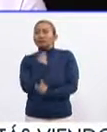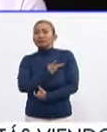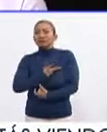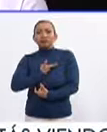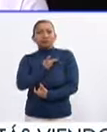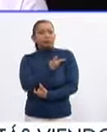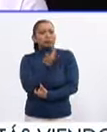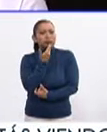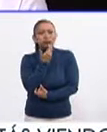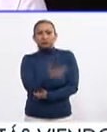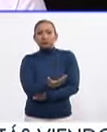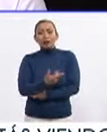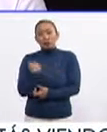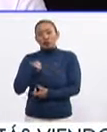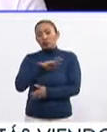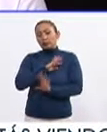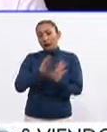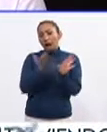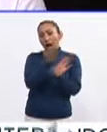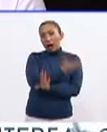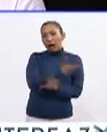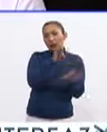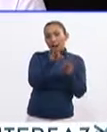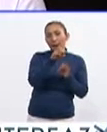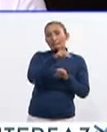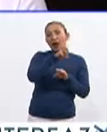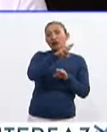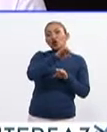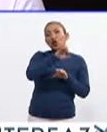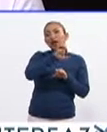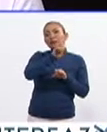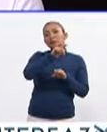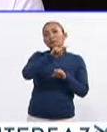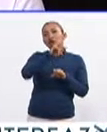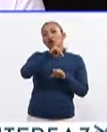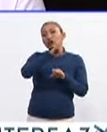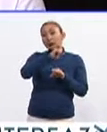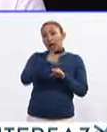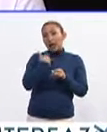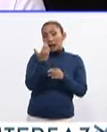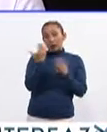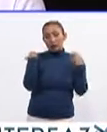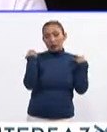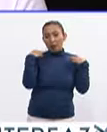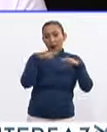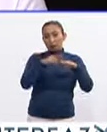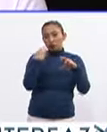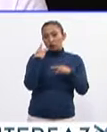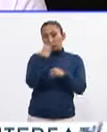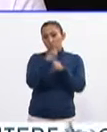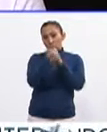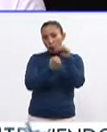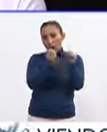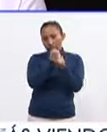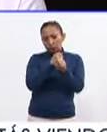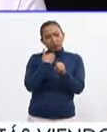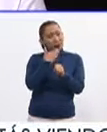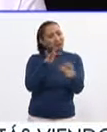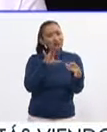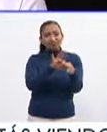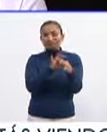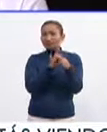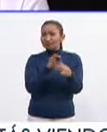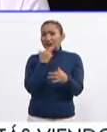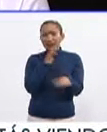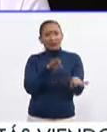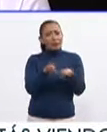gozo. Nosotros ya habíamos trabajado con Mario Espinosa porque fue nuestro maestro en segundo año y nos entendimos muy bien